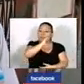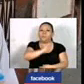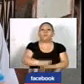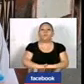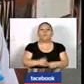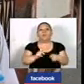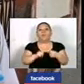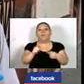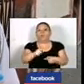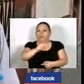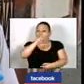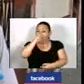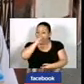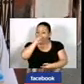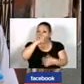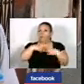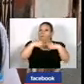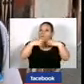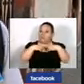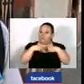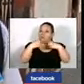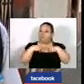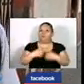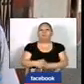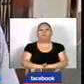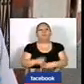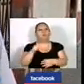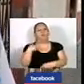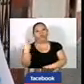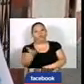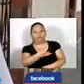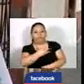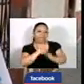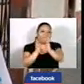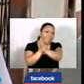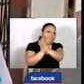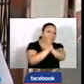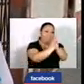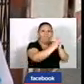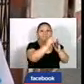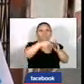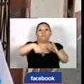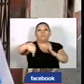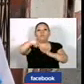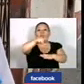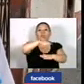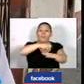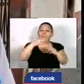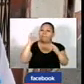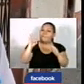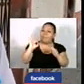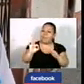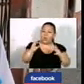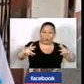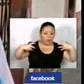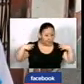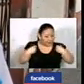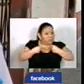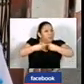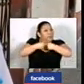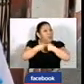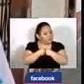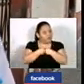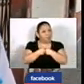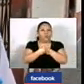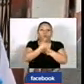como las neumonías. Es por ello que quizás pediríamos a la población general que abriguen lo más que puedan a esos niños